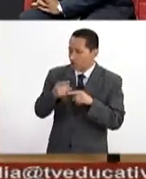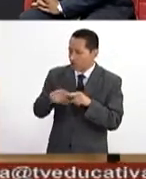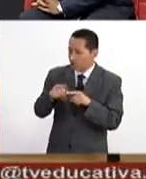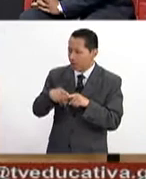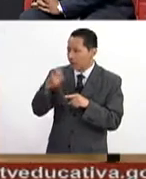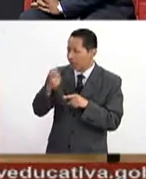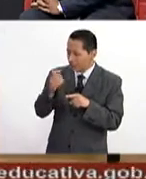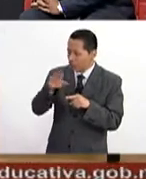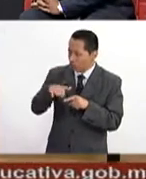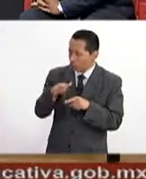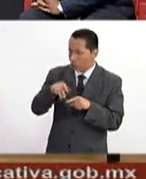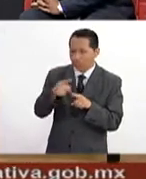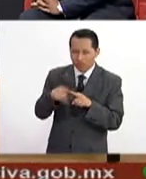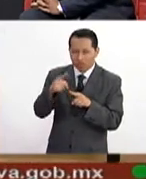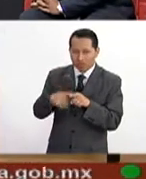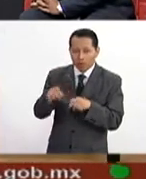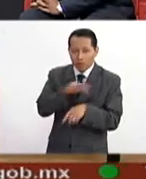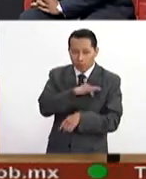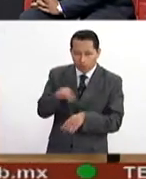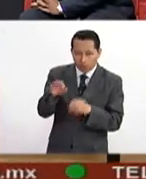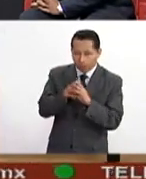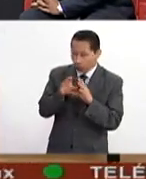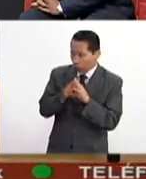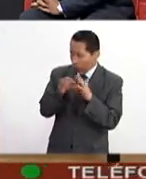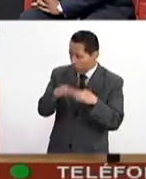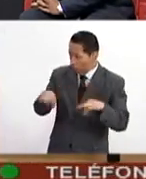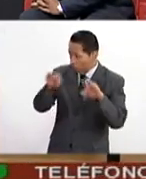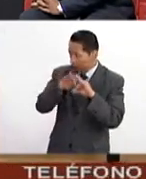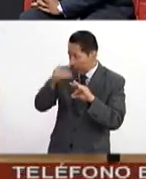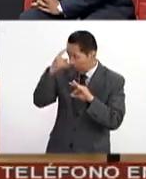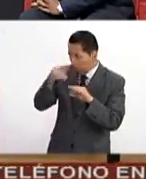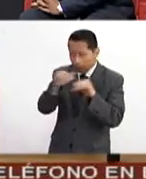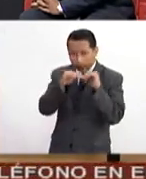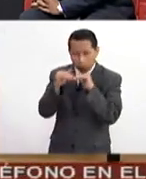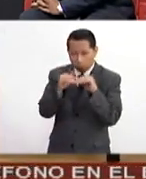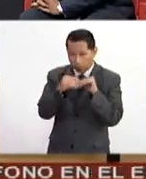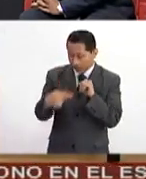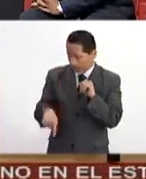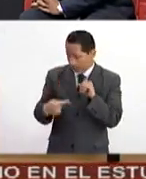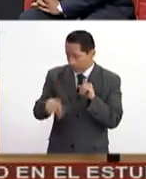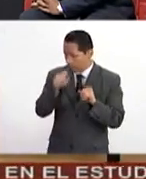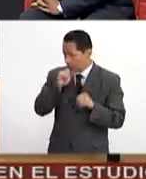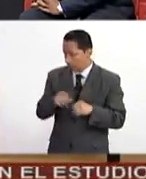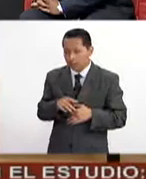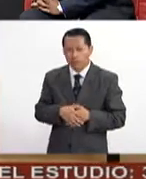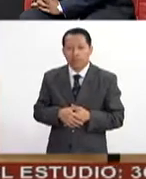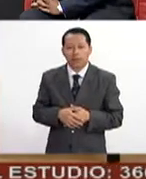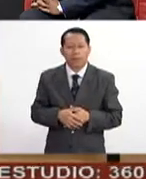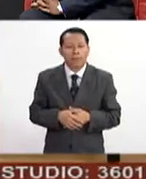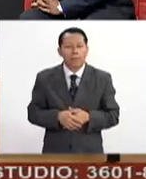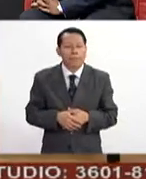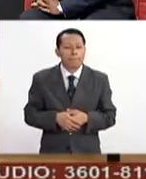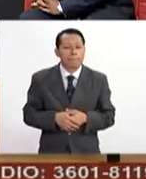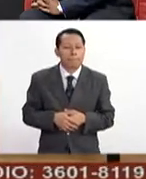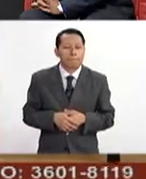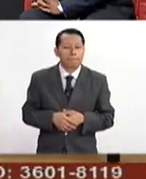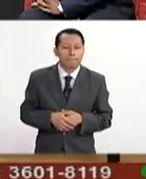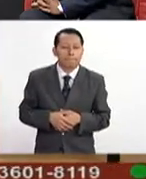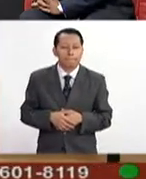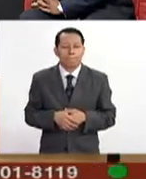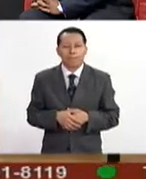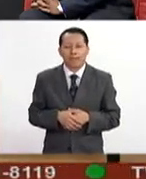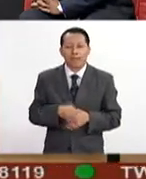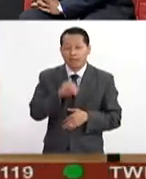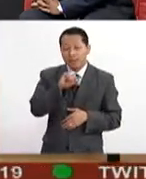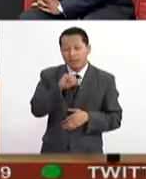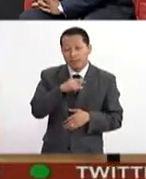Esta volatilidad puede ser también un factor importante en democracias como la nuestra, por ejemplo. Sí, es un tema